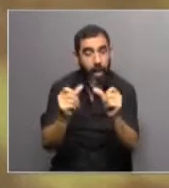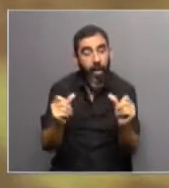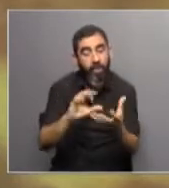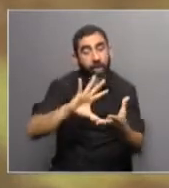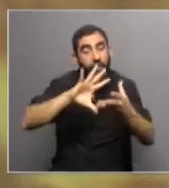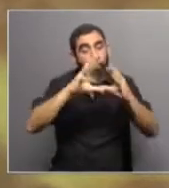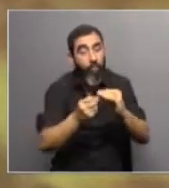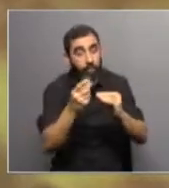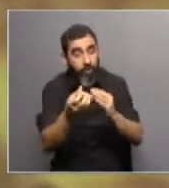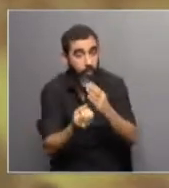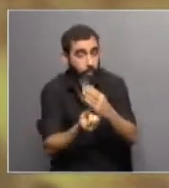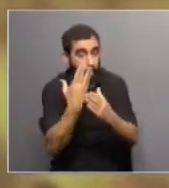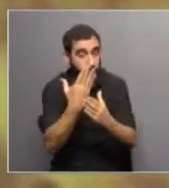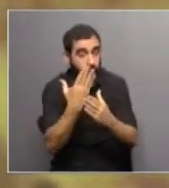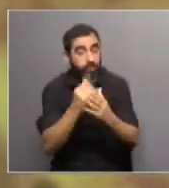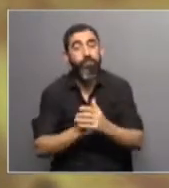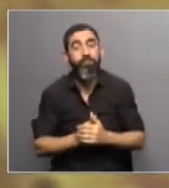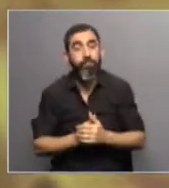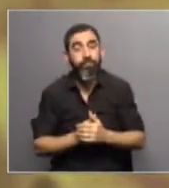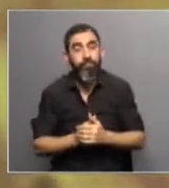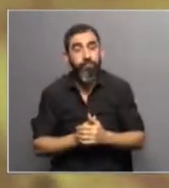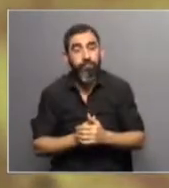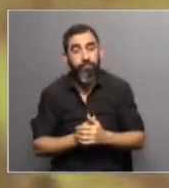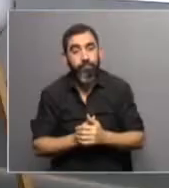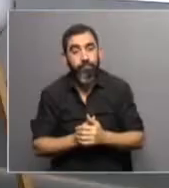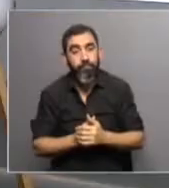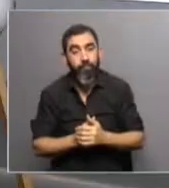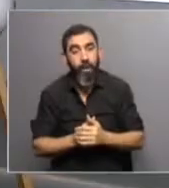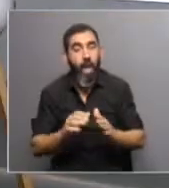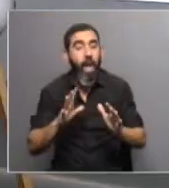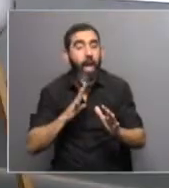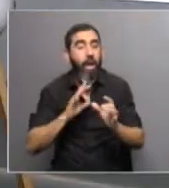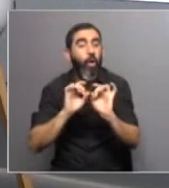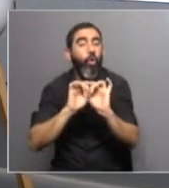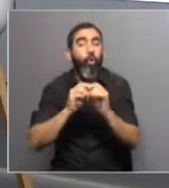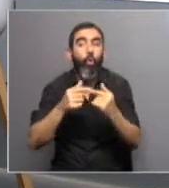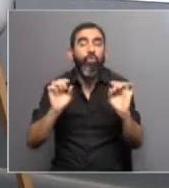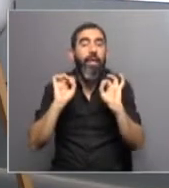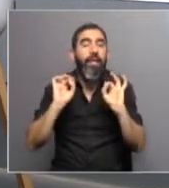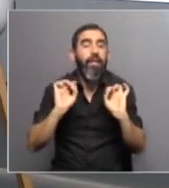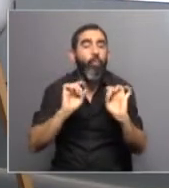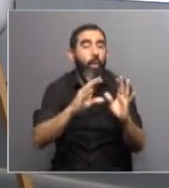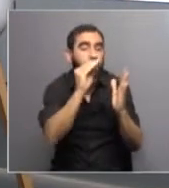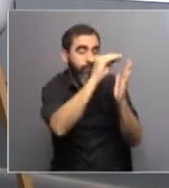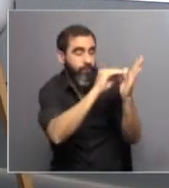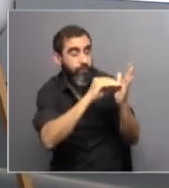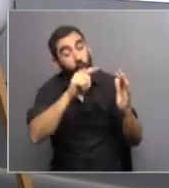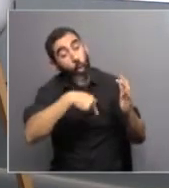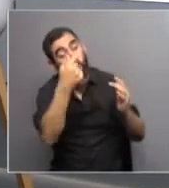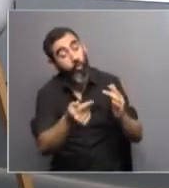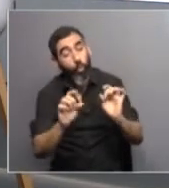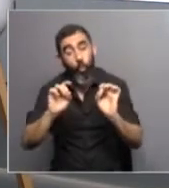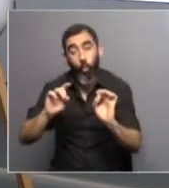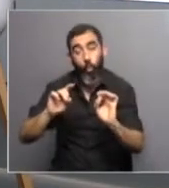modelo y le pone los forzantes naturales, por un lado, y por otro lado le pone los